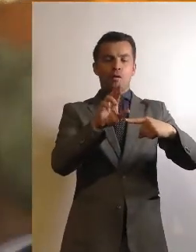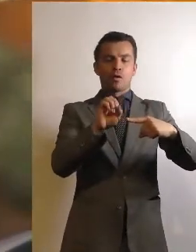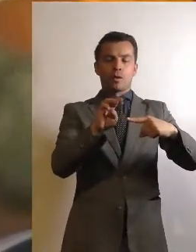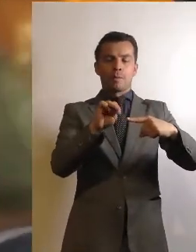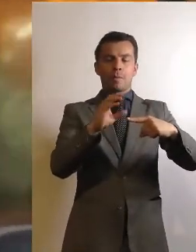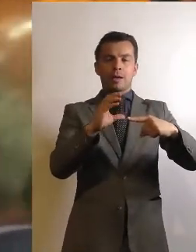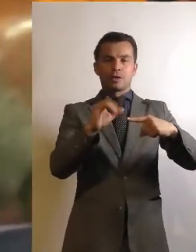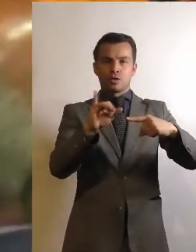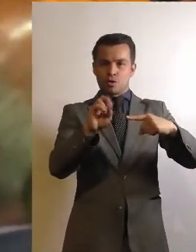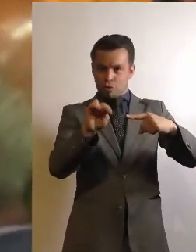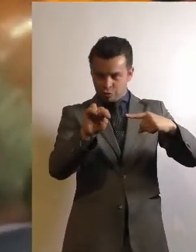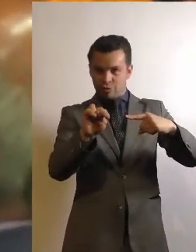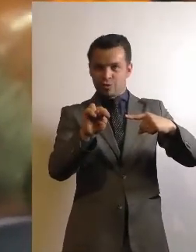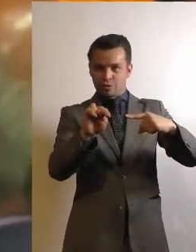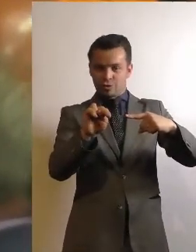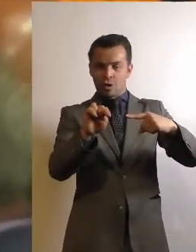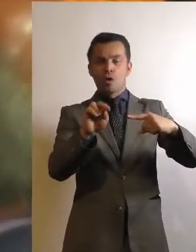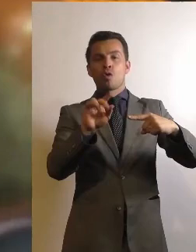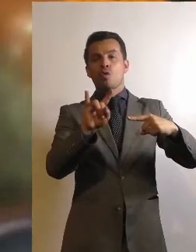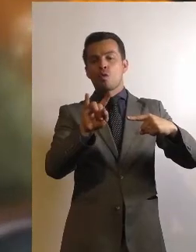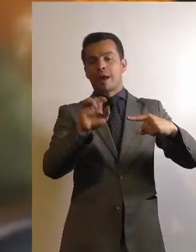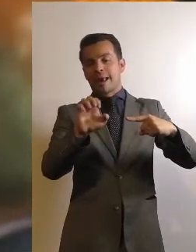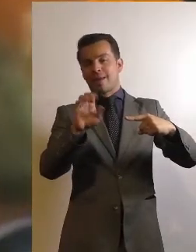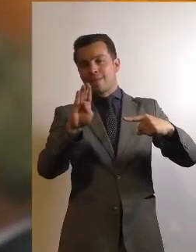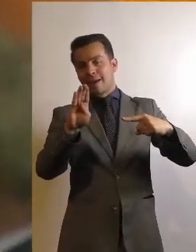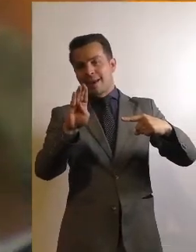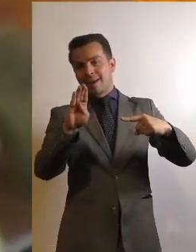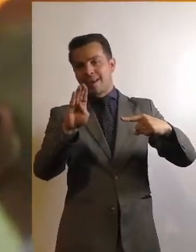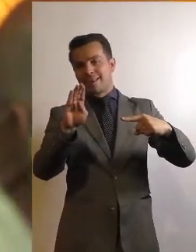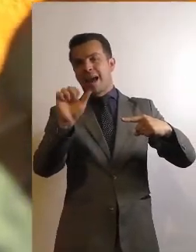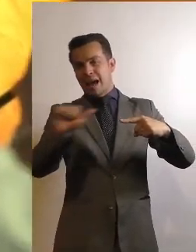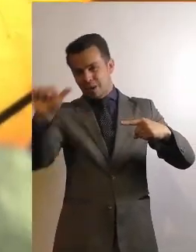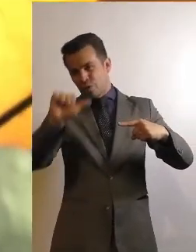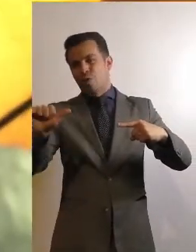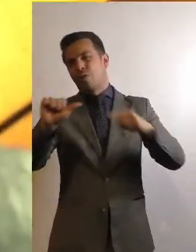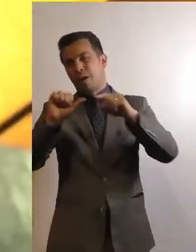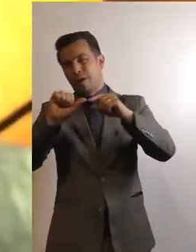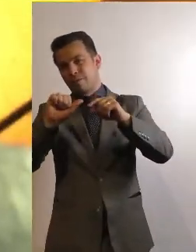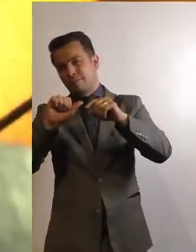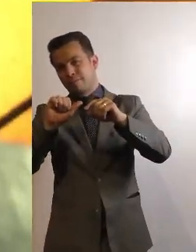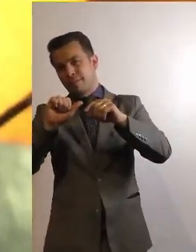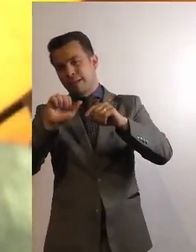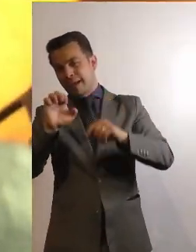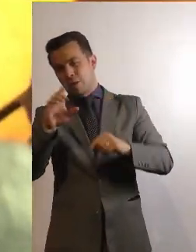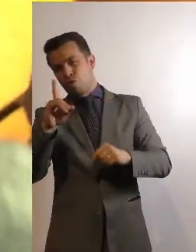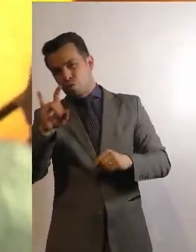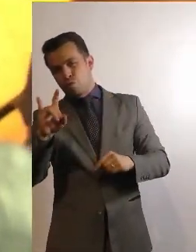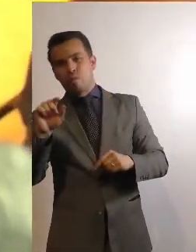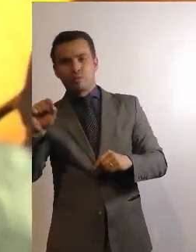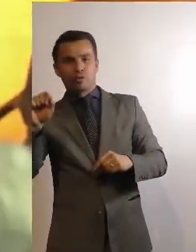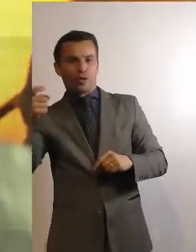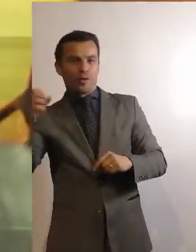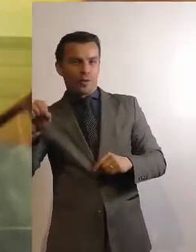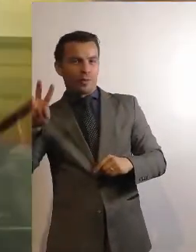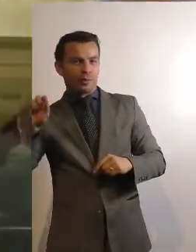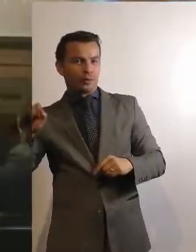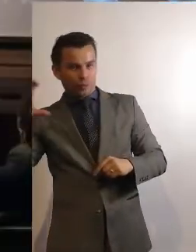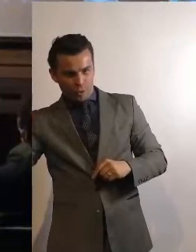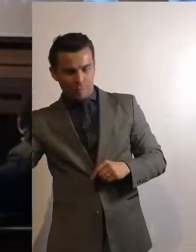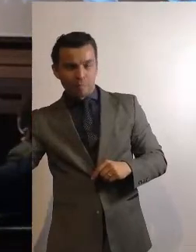formacion.vri@unbosque.edu.co. También pueden encontrar información en nuestra página web institucional en el link Investigaciones. Muchas gracias.